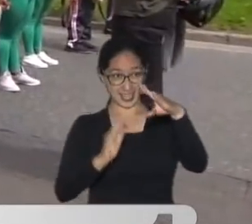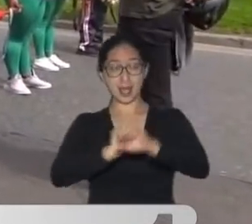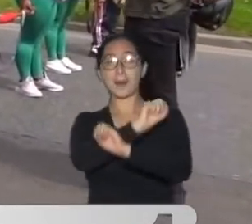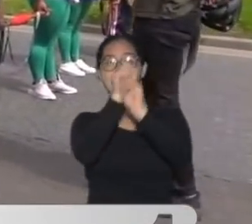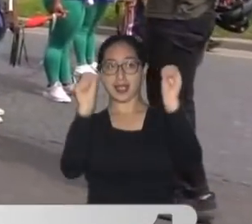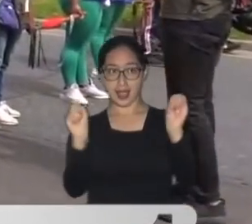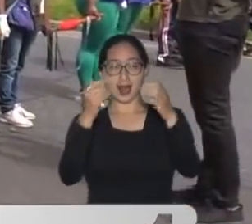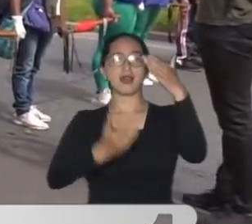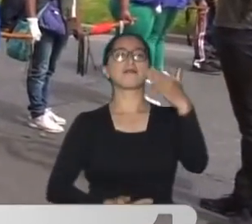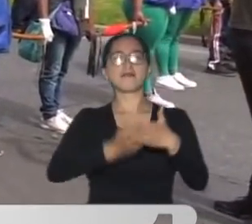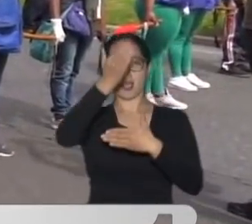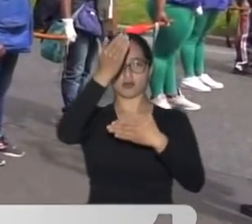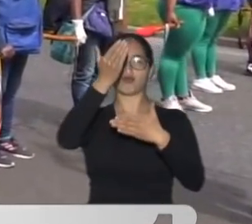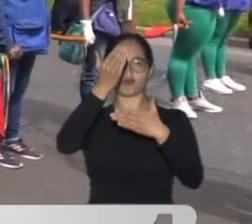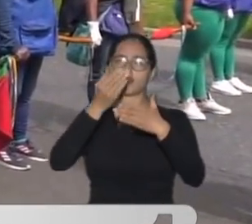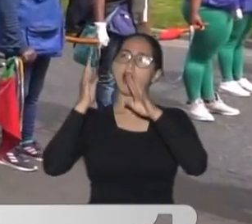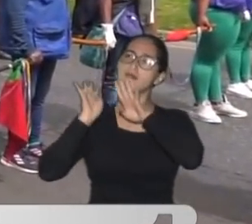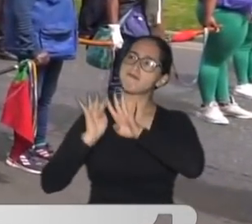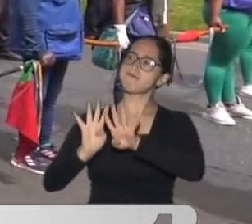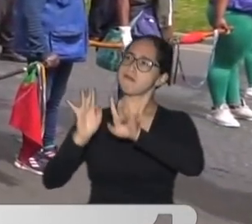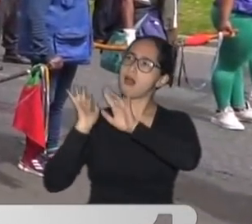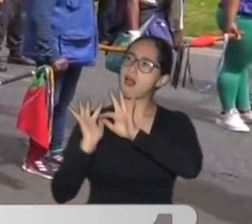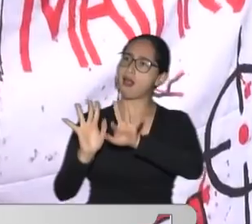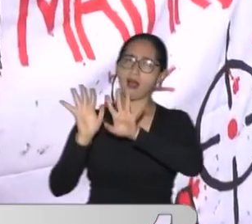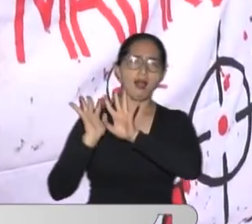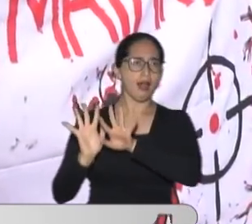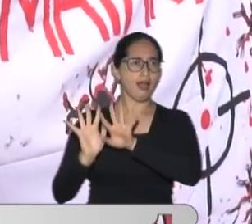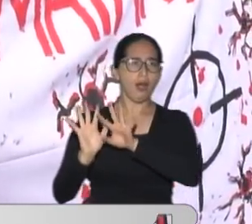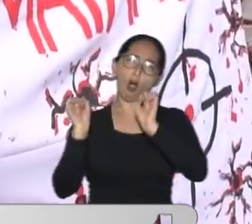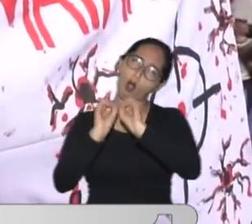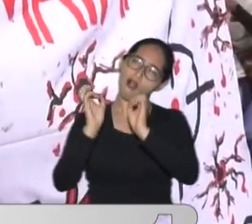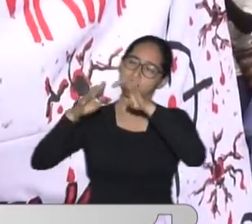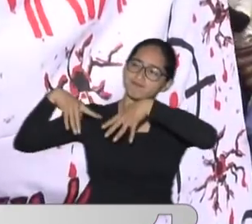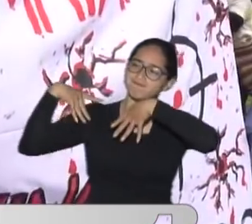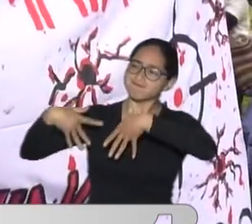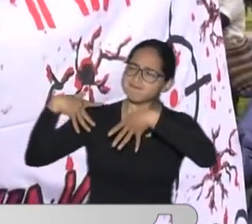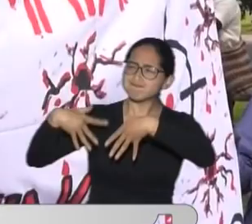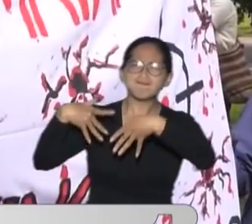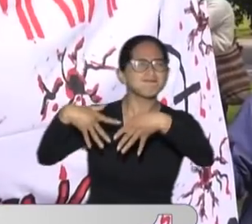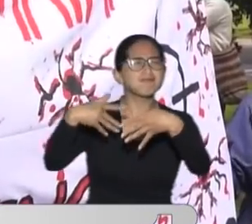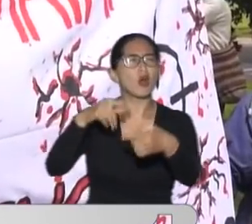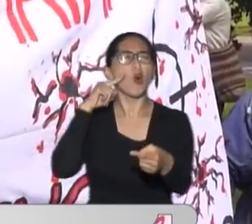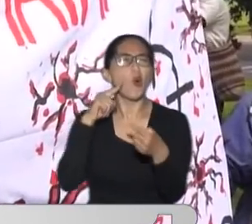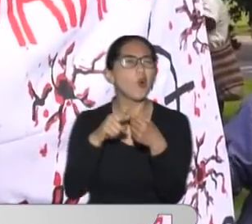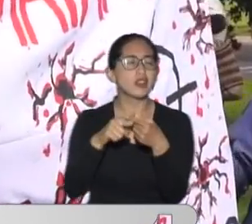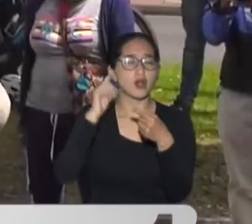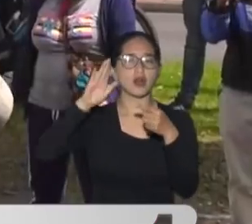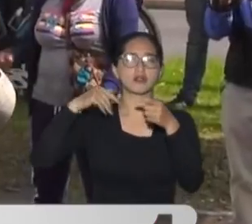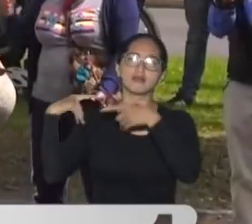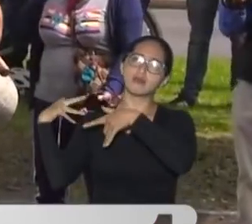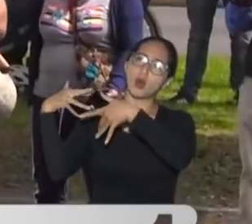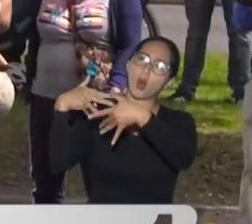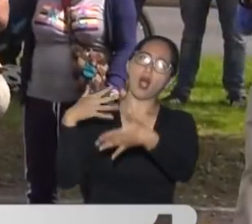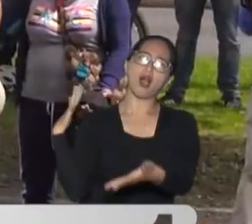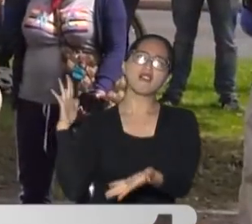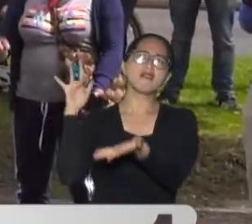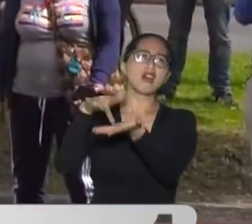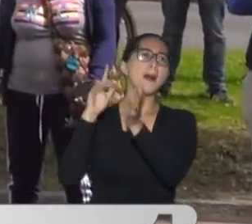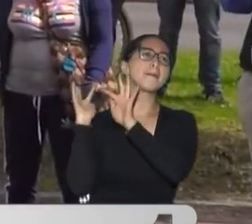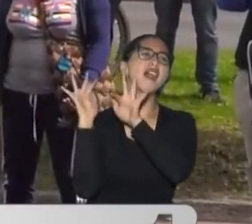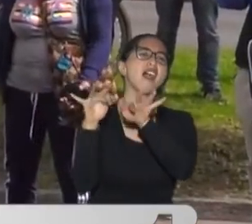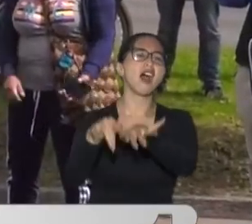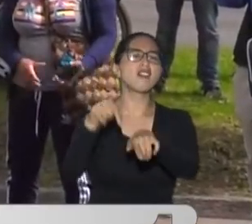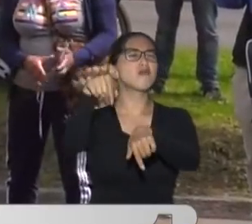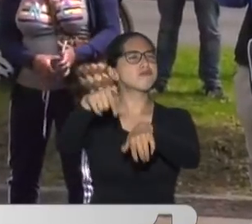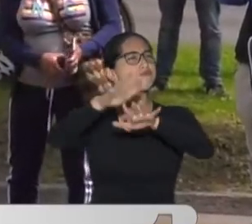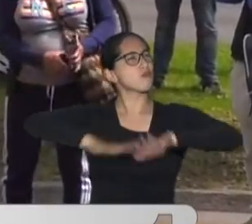esta marcha hacia la Plaza de Bolívar y que busca justamente llegar hasta este lugar para que todos los